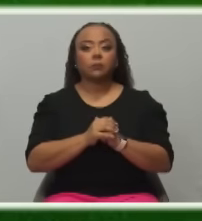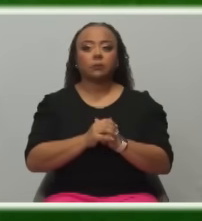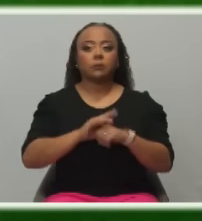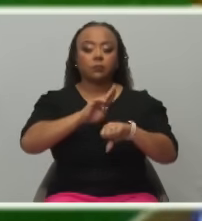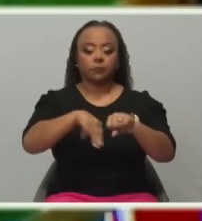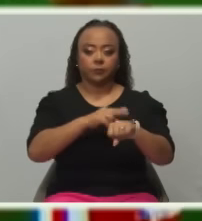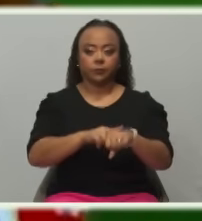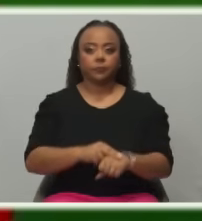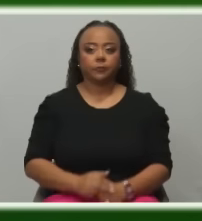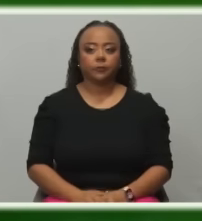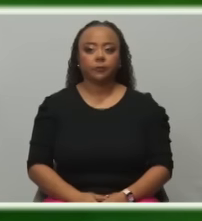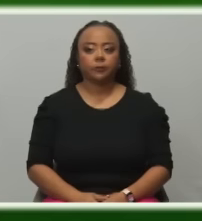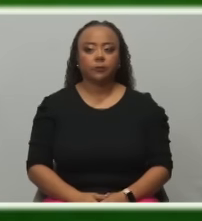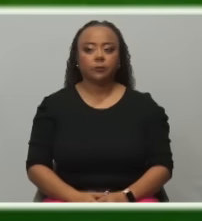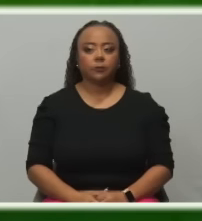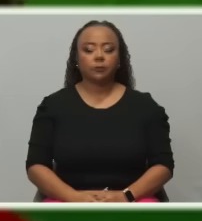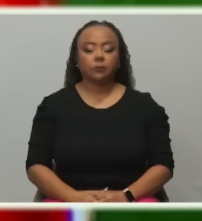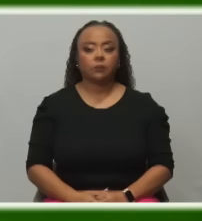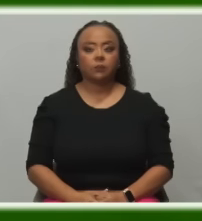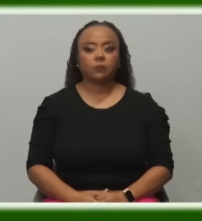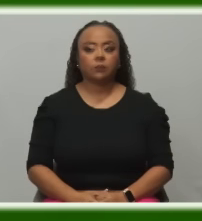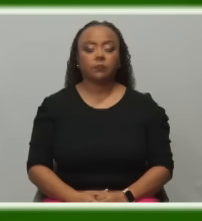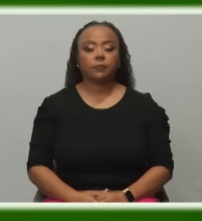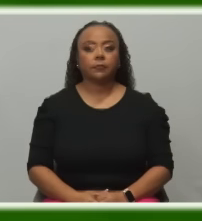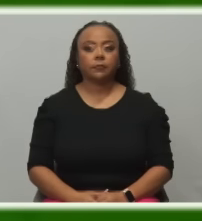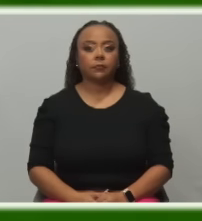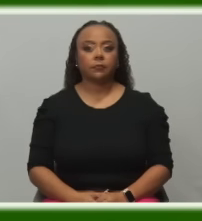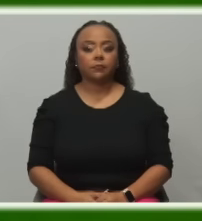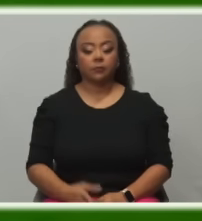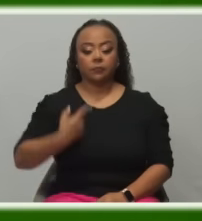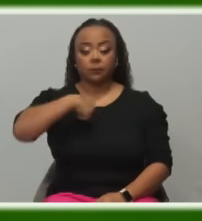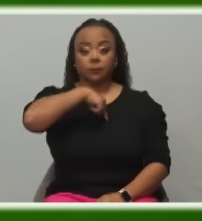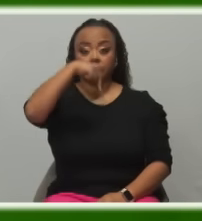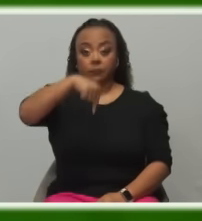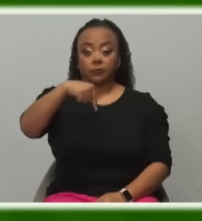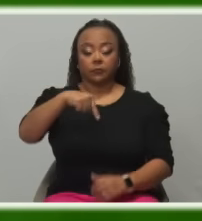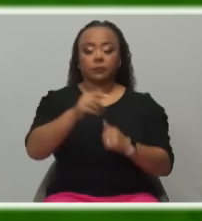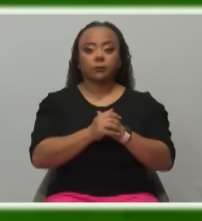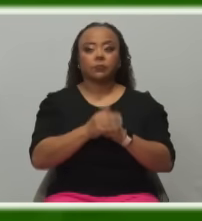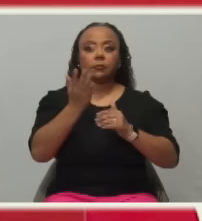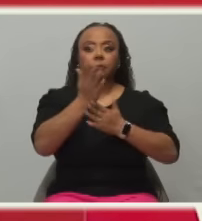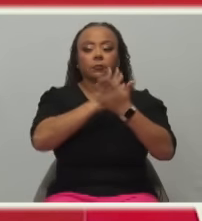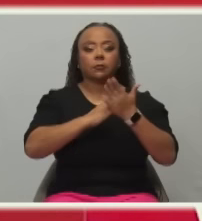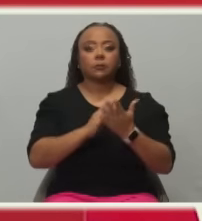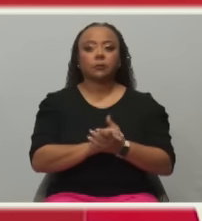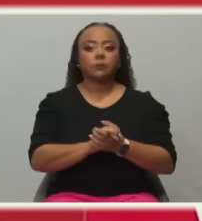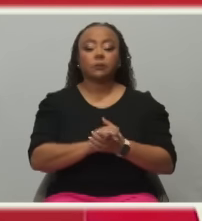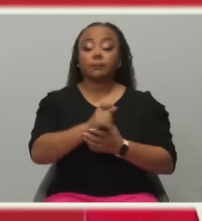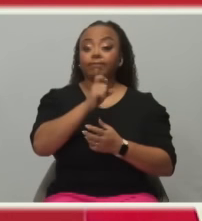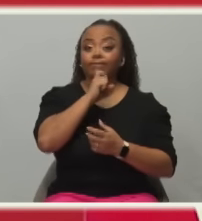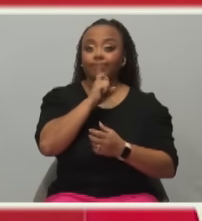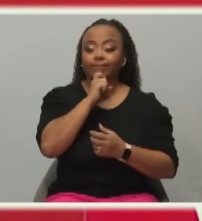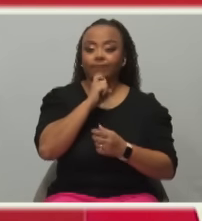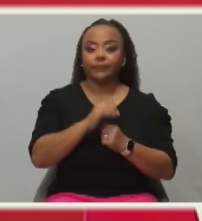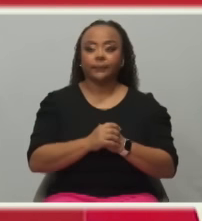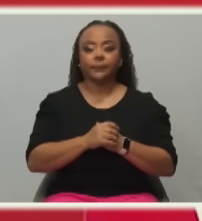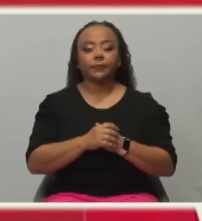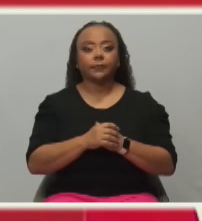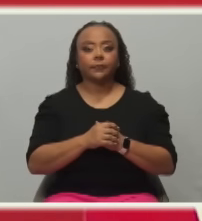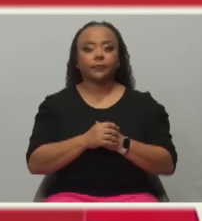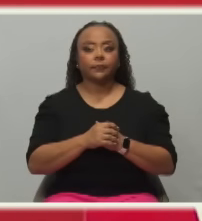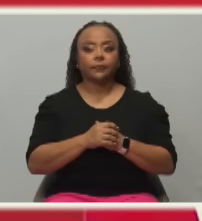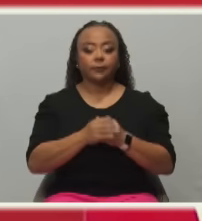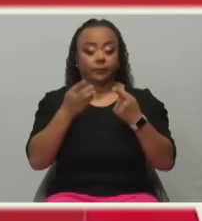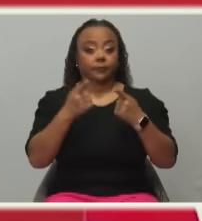nivel nacional nosotros esto Esto es algo que que que difícilmente no nos